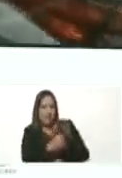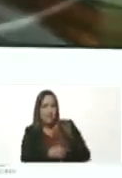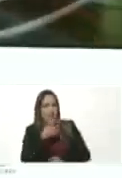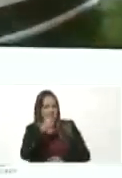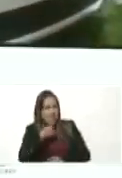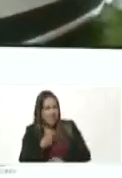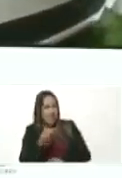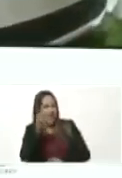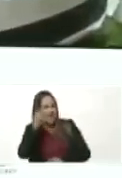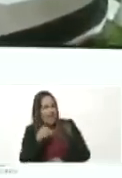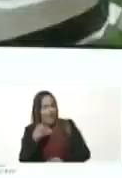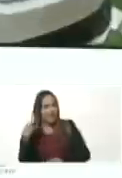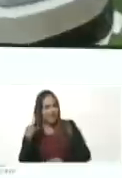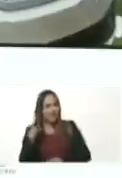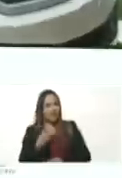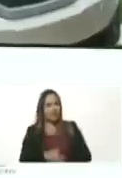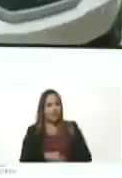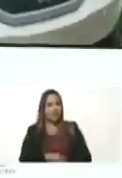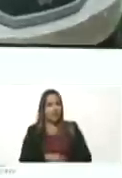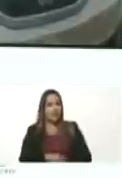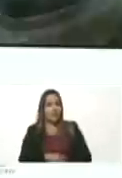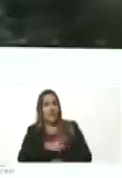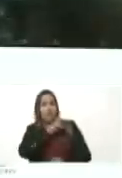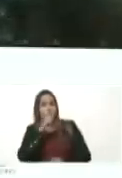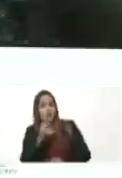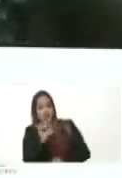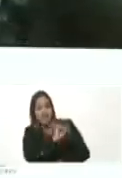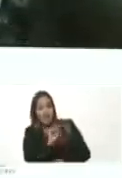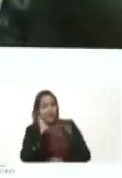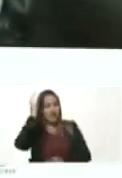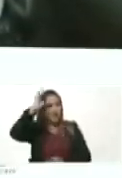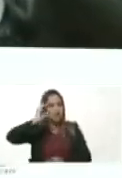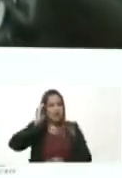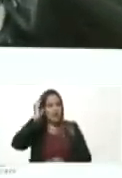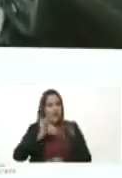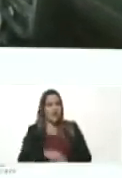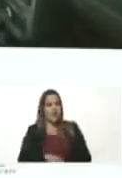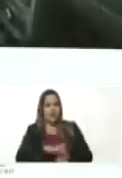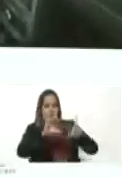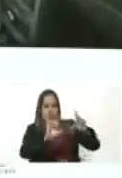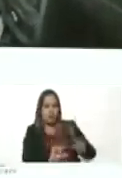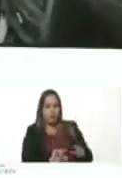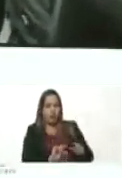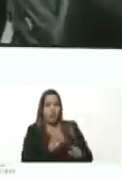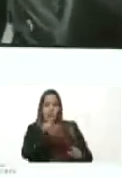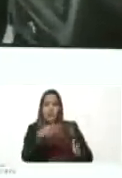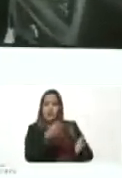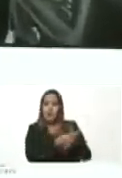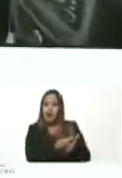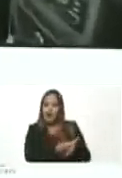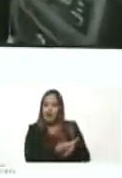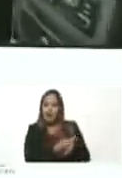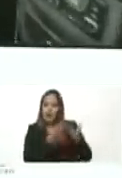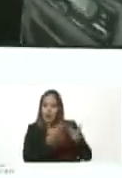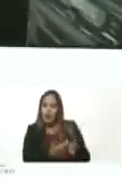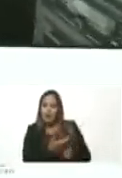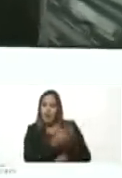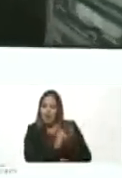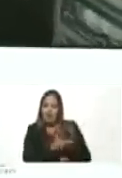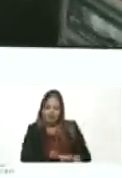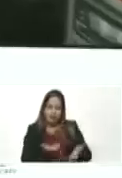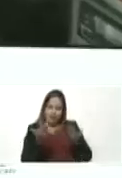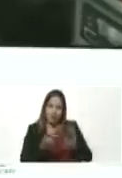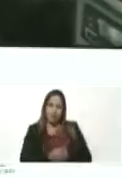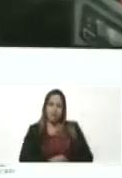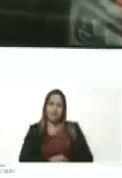ayer, el modelo del vehículo, la capacidad, el ahorro y el precio del vehículo. Vamos, Velázquez